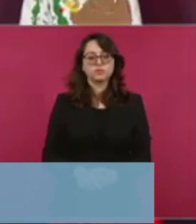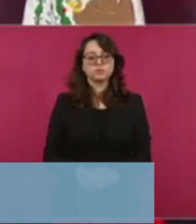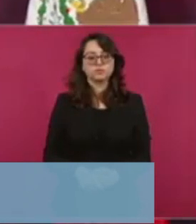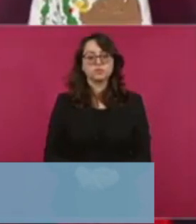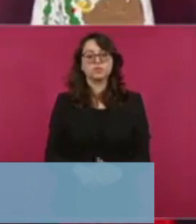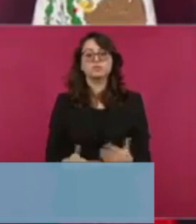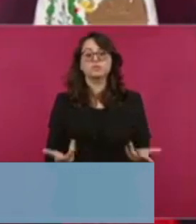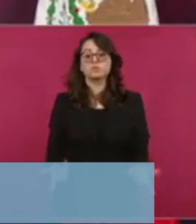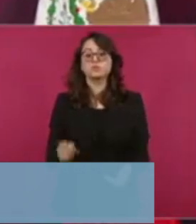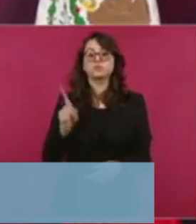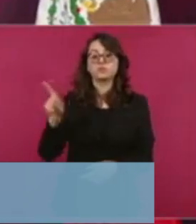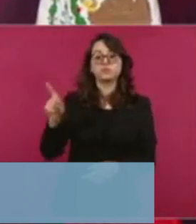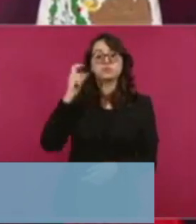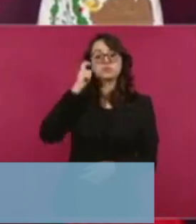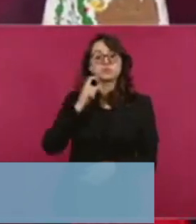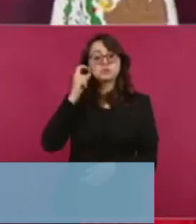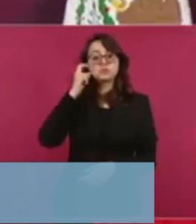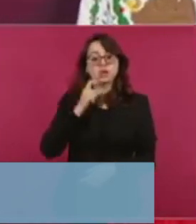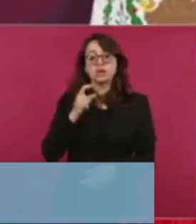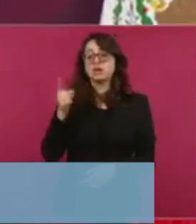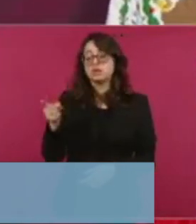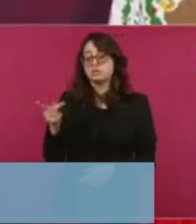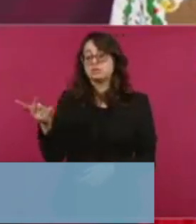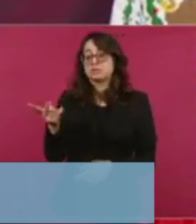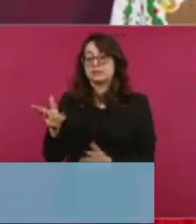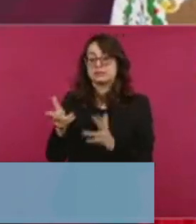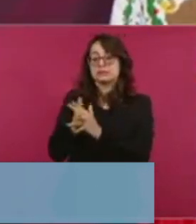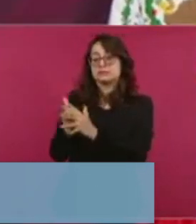lamentable asesinato de Guerrero,